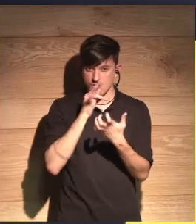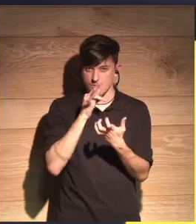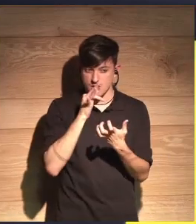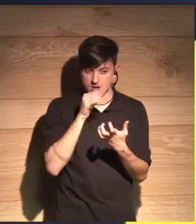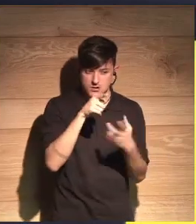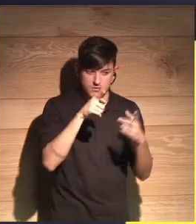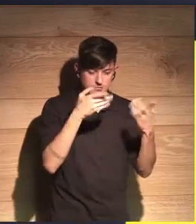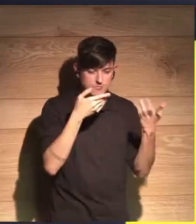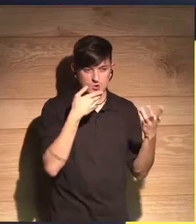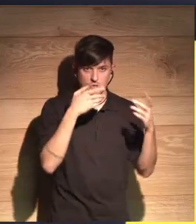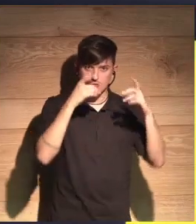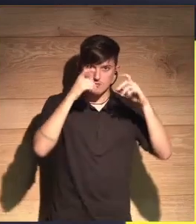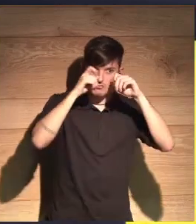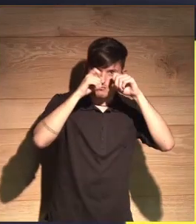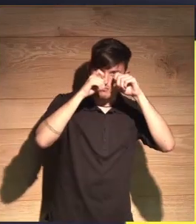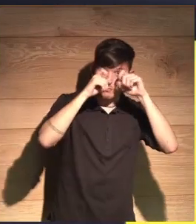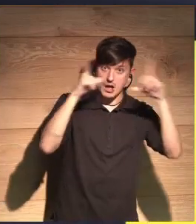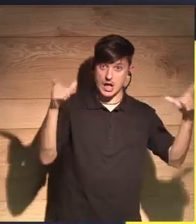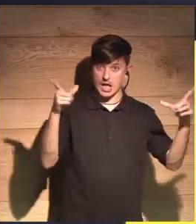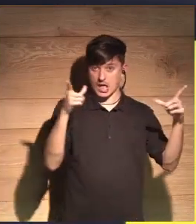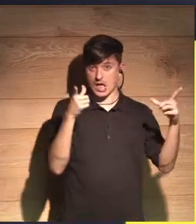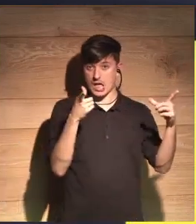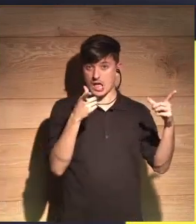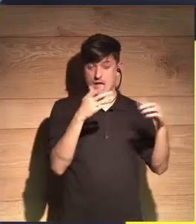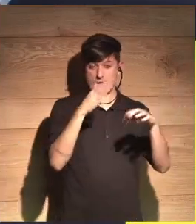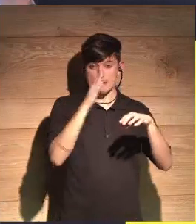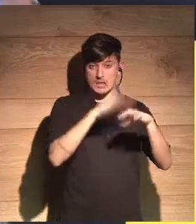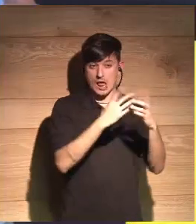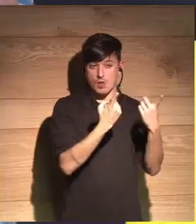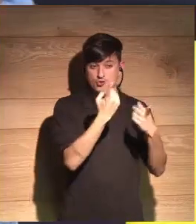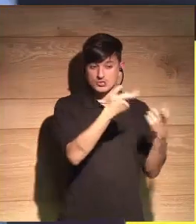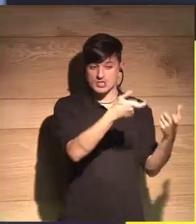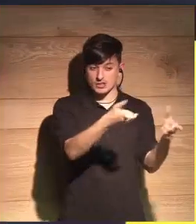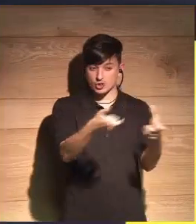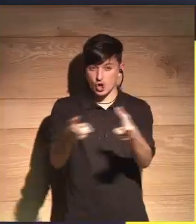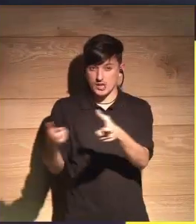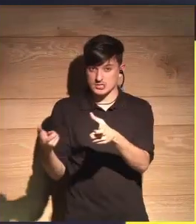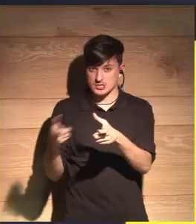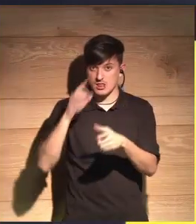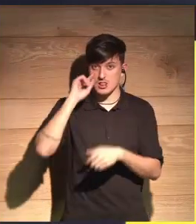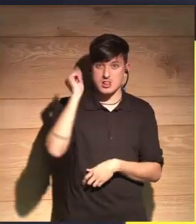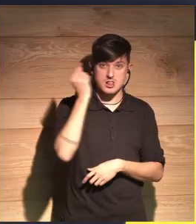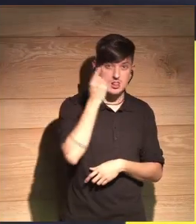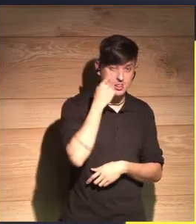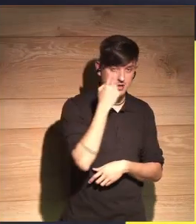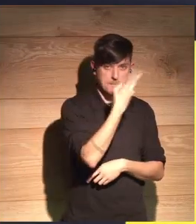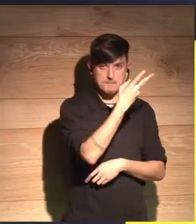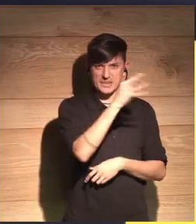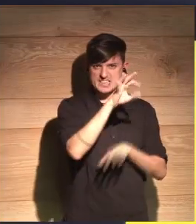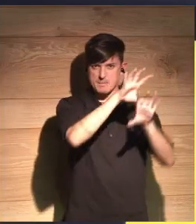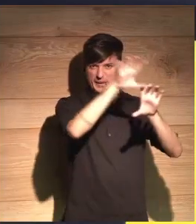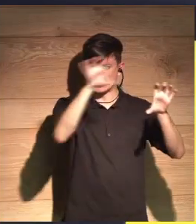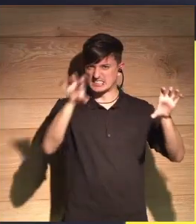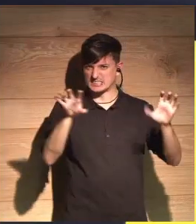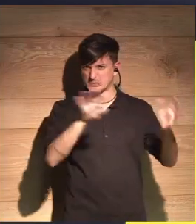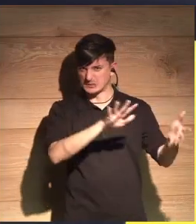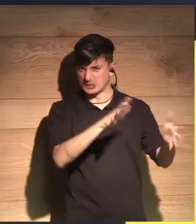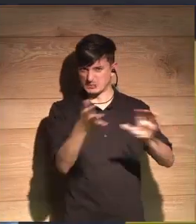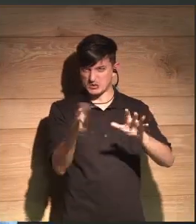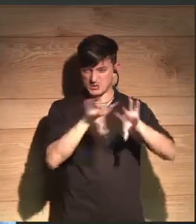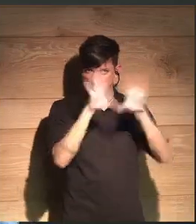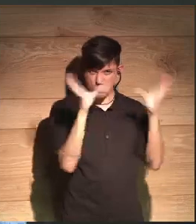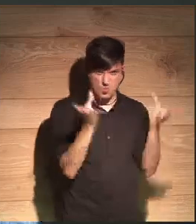por lo menos a ciertos tipos de sectores en unos 20 países normalmente a través